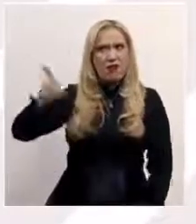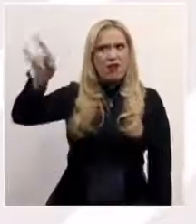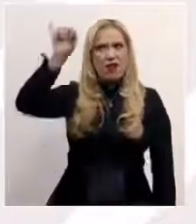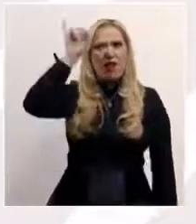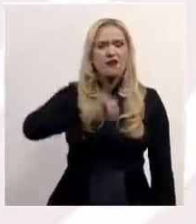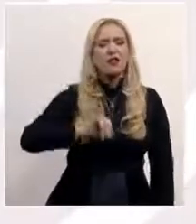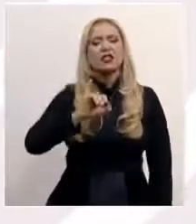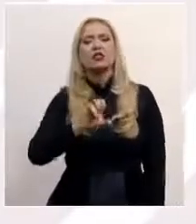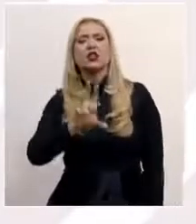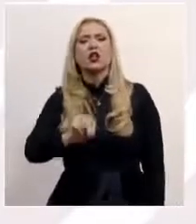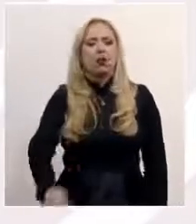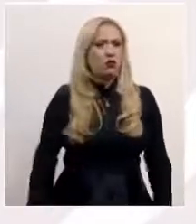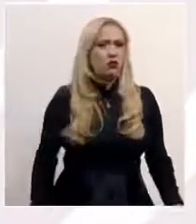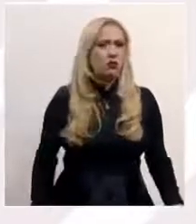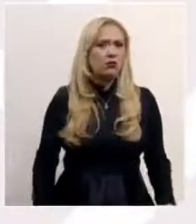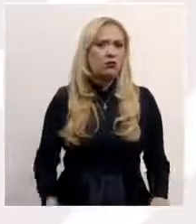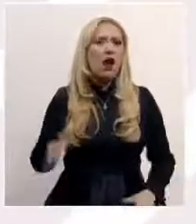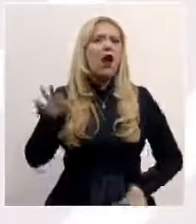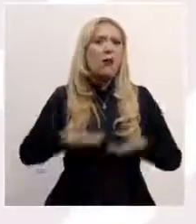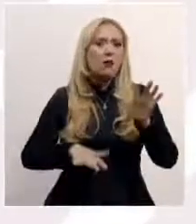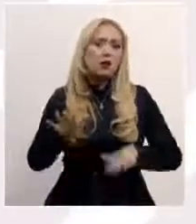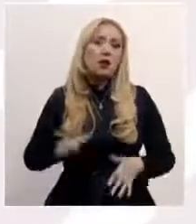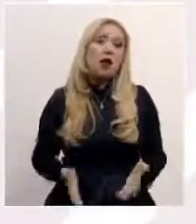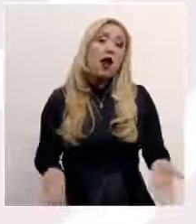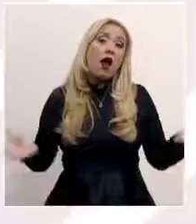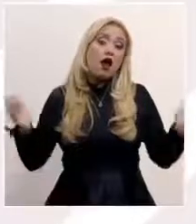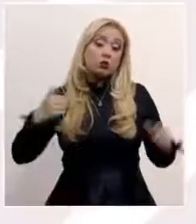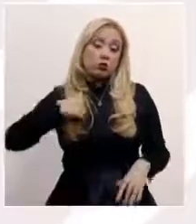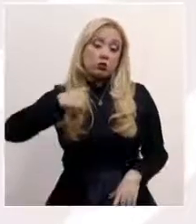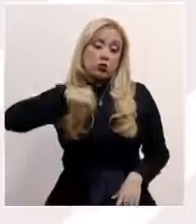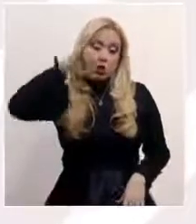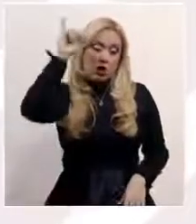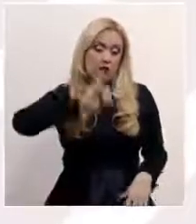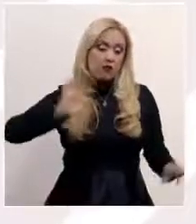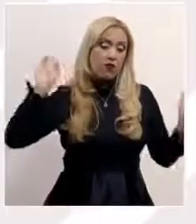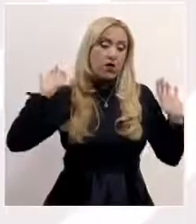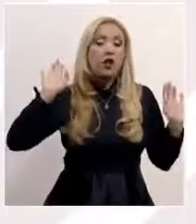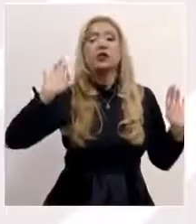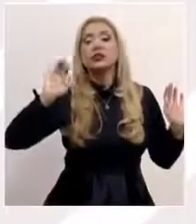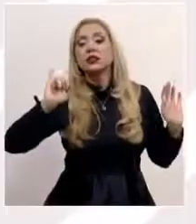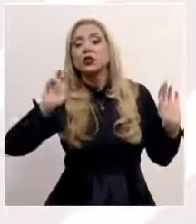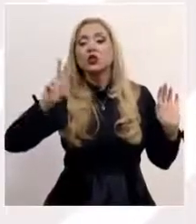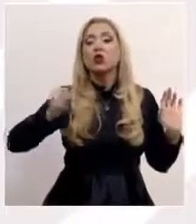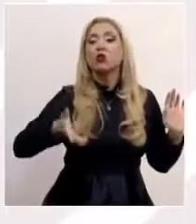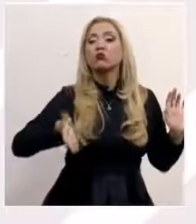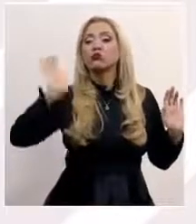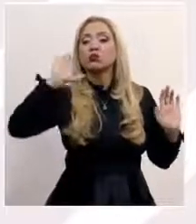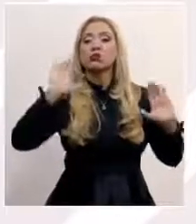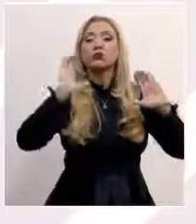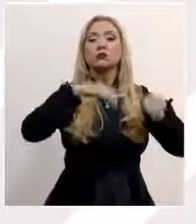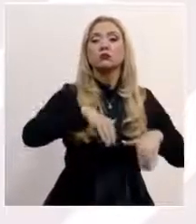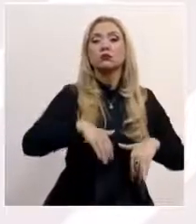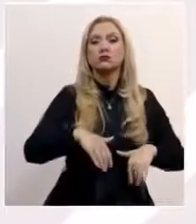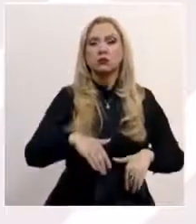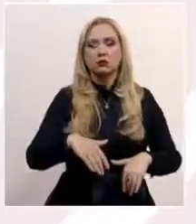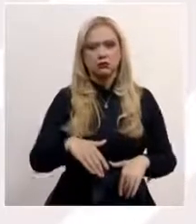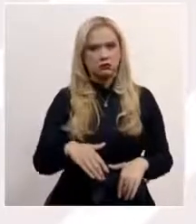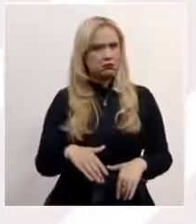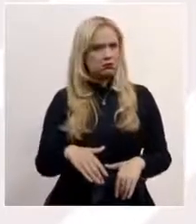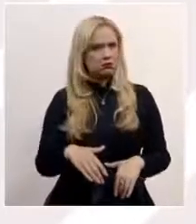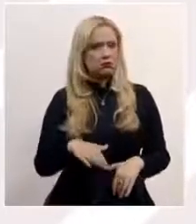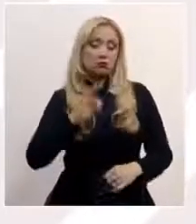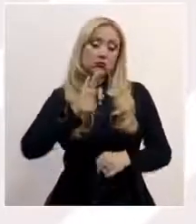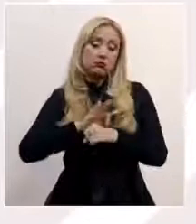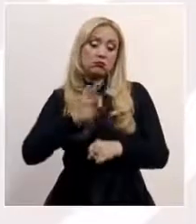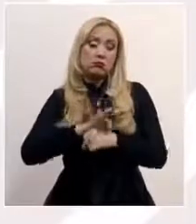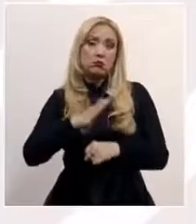pronto escuchamos, bueno, pero es que los empleadores podemos decidir a quién empleamos y a quién dejamos de emplear o despedir para